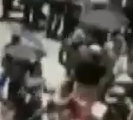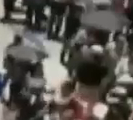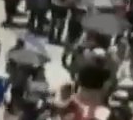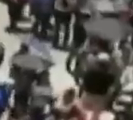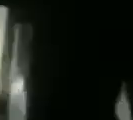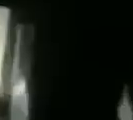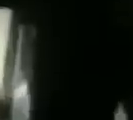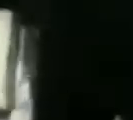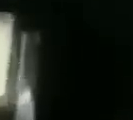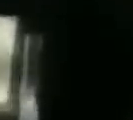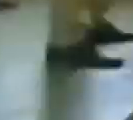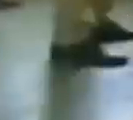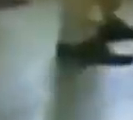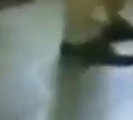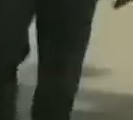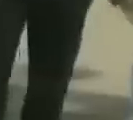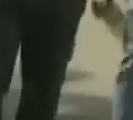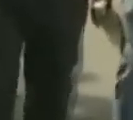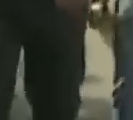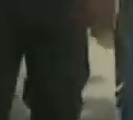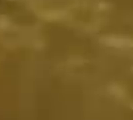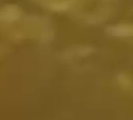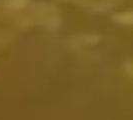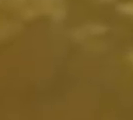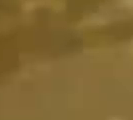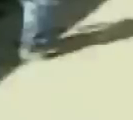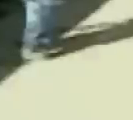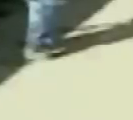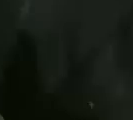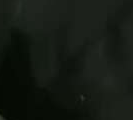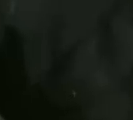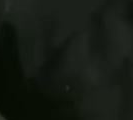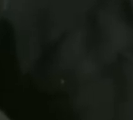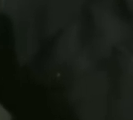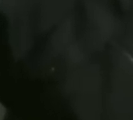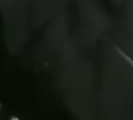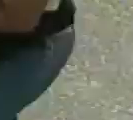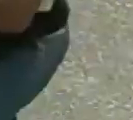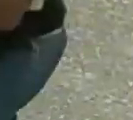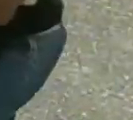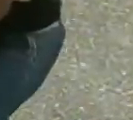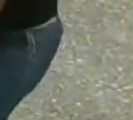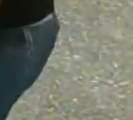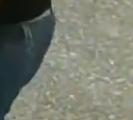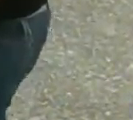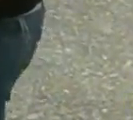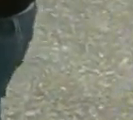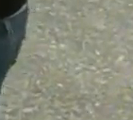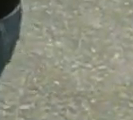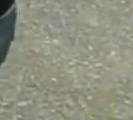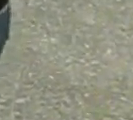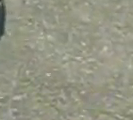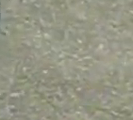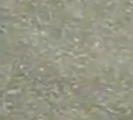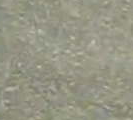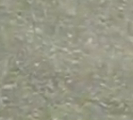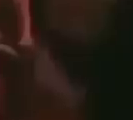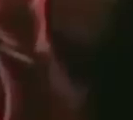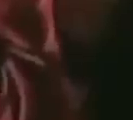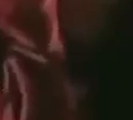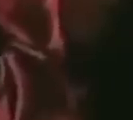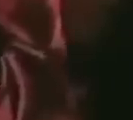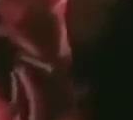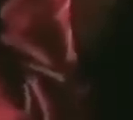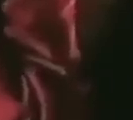Ese domingo los caraqueños ponían fin a más de 120 días de zozobra y angustia a las que fueron sometidos por grupos que buscaban derrocar